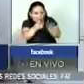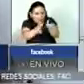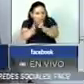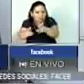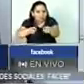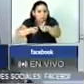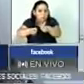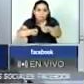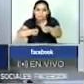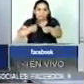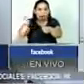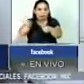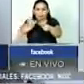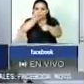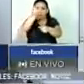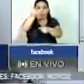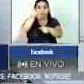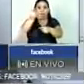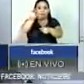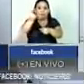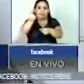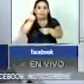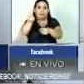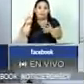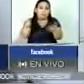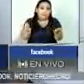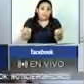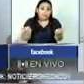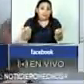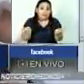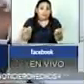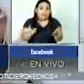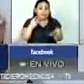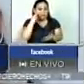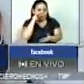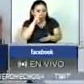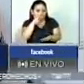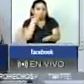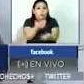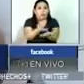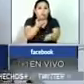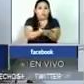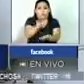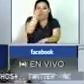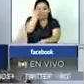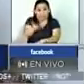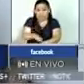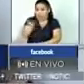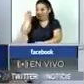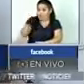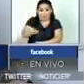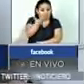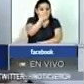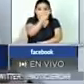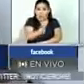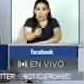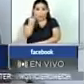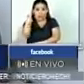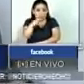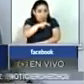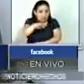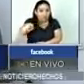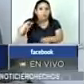Control Territorial que nos queda demostrado cada día más que las